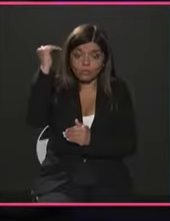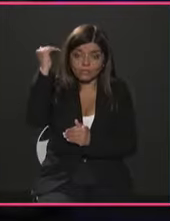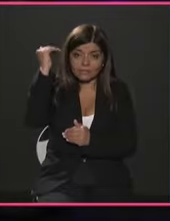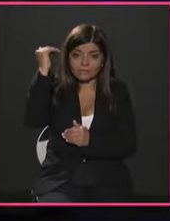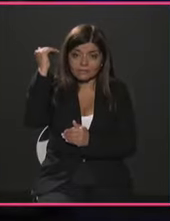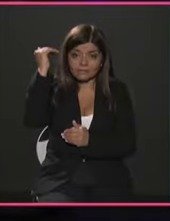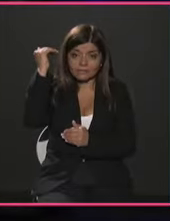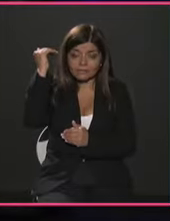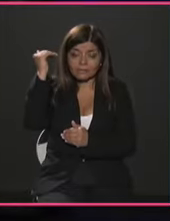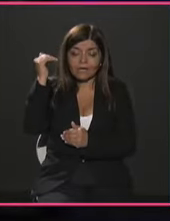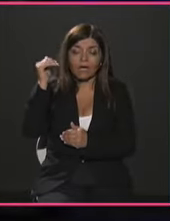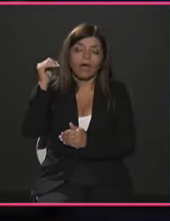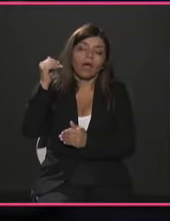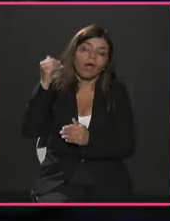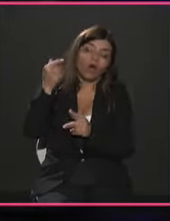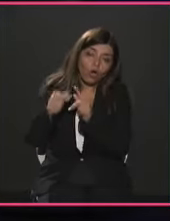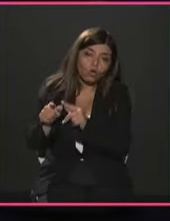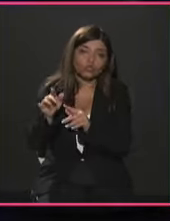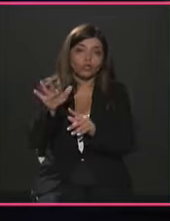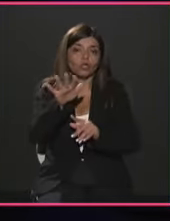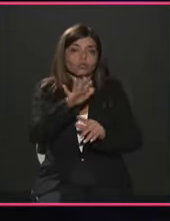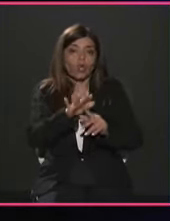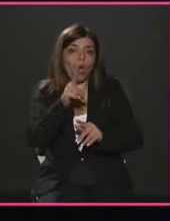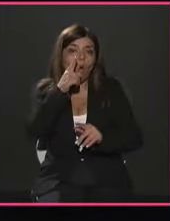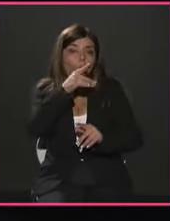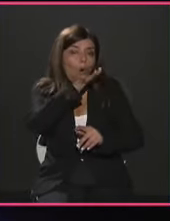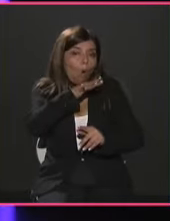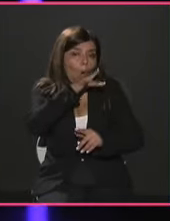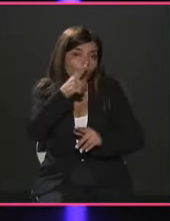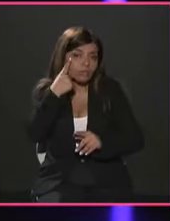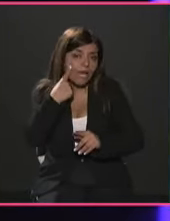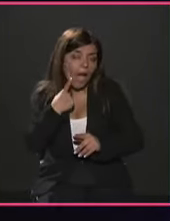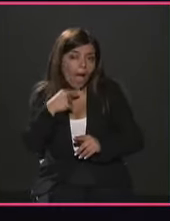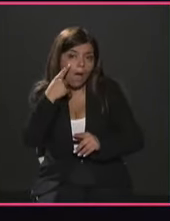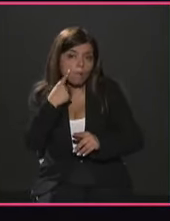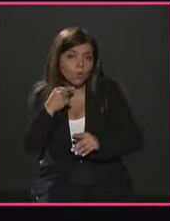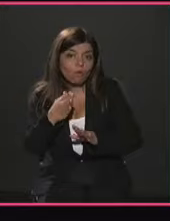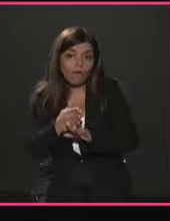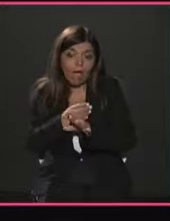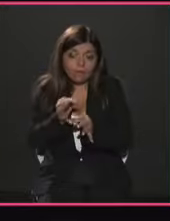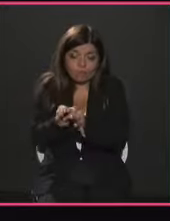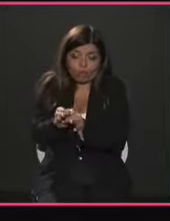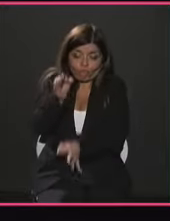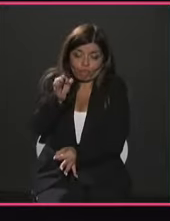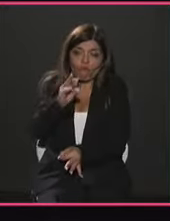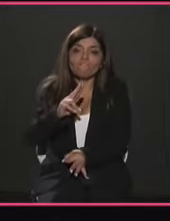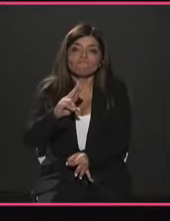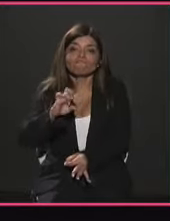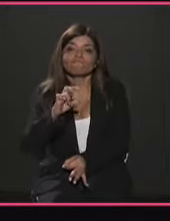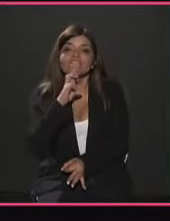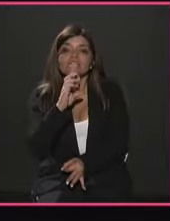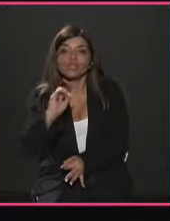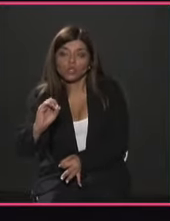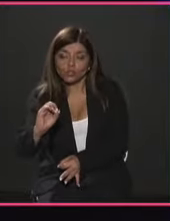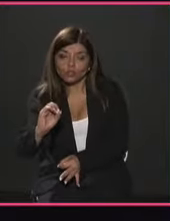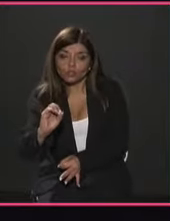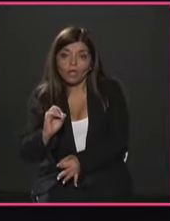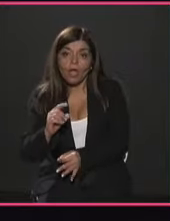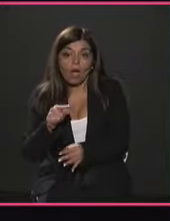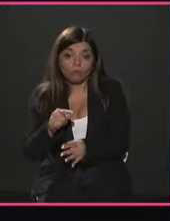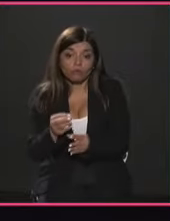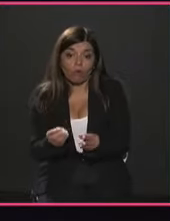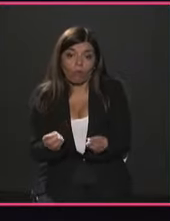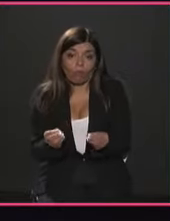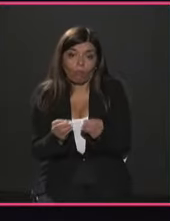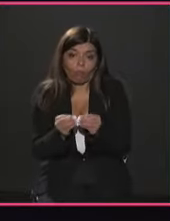adulta hay casos donde se usan estas pruebas de pre implantes y creo que va a crecer cada vez más pero